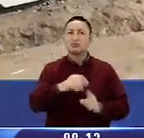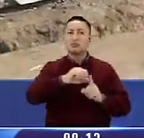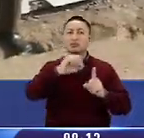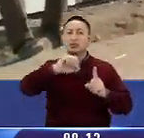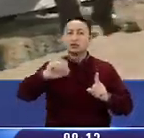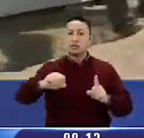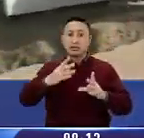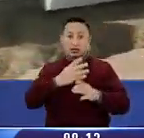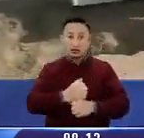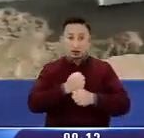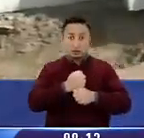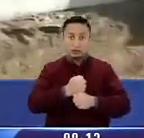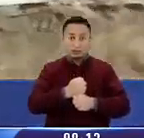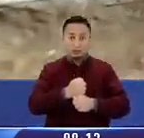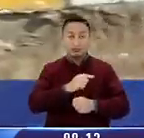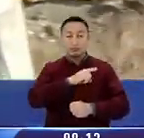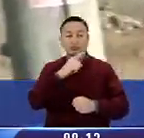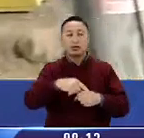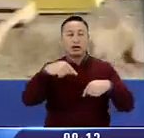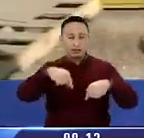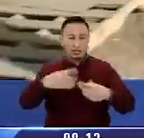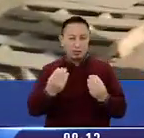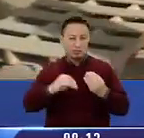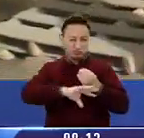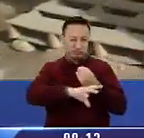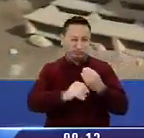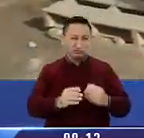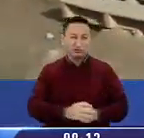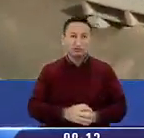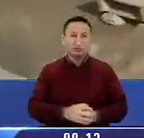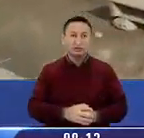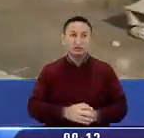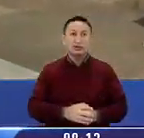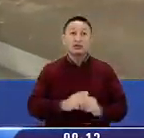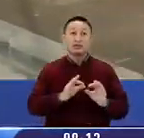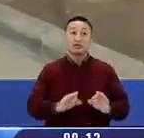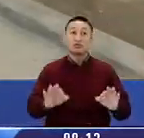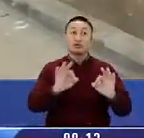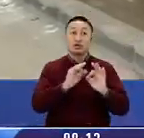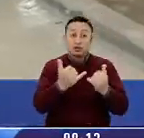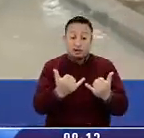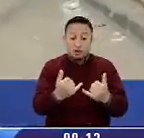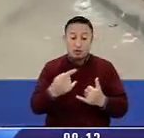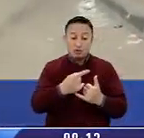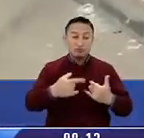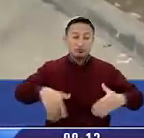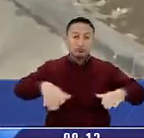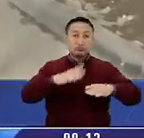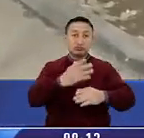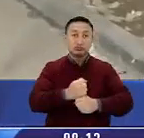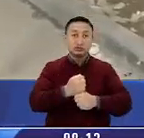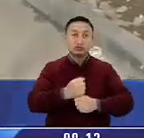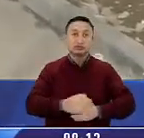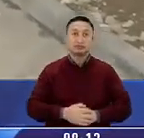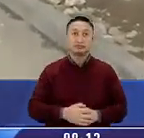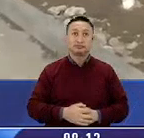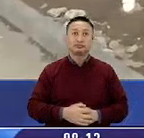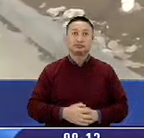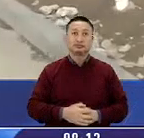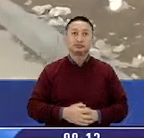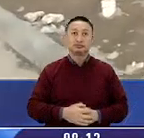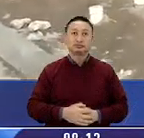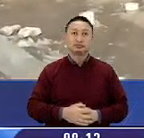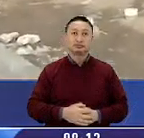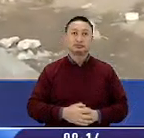de seguridad. Si bien se han registrado algunos hechos delictivos en la parroquia, es importante que se generen espacios seguros.